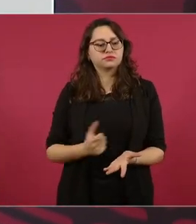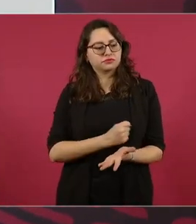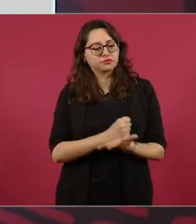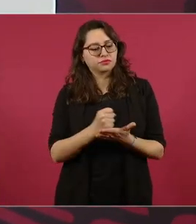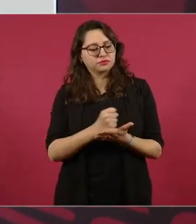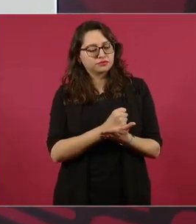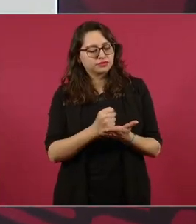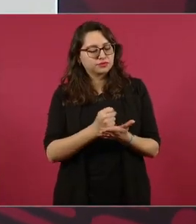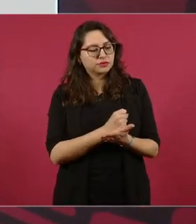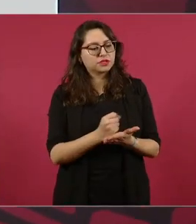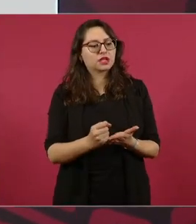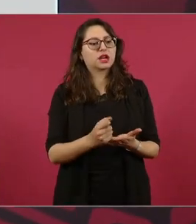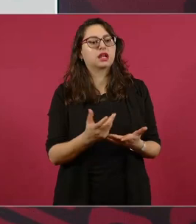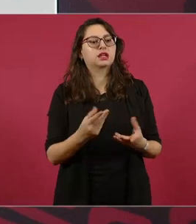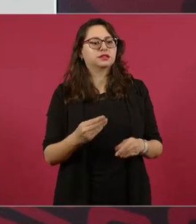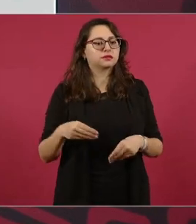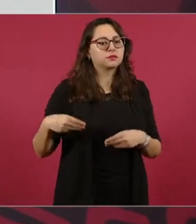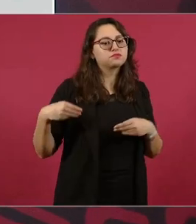créditos baratos,